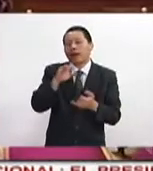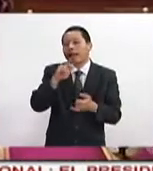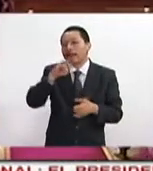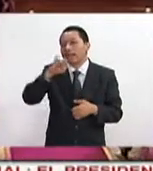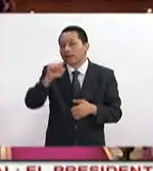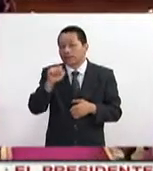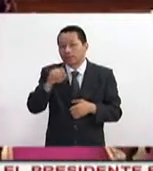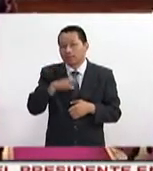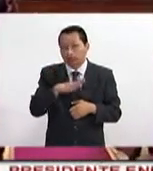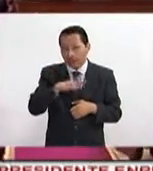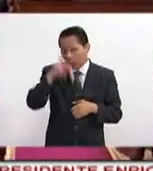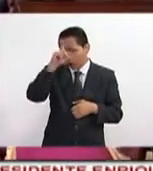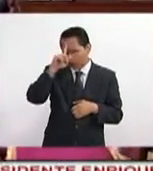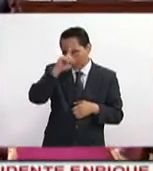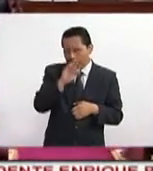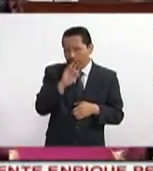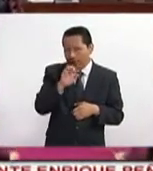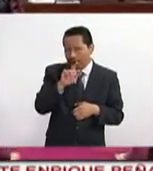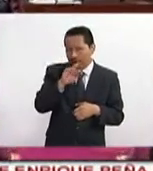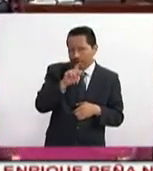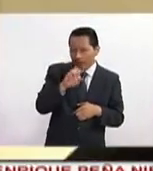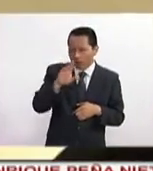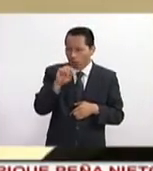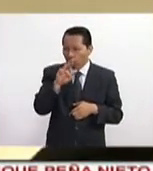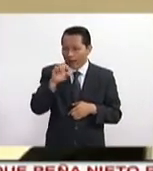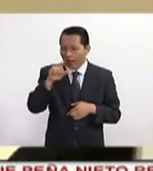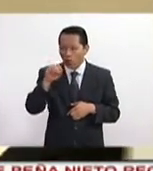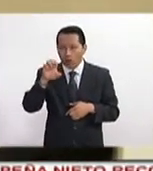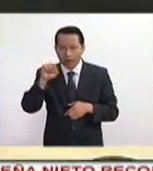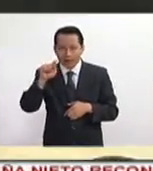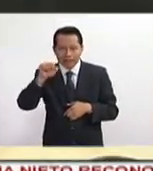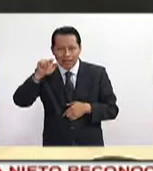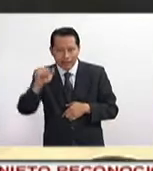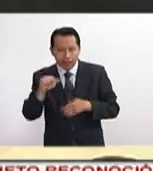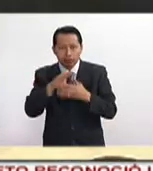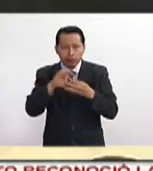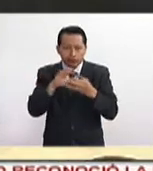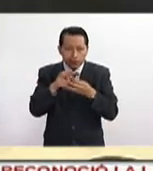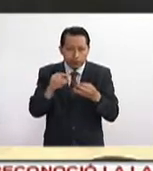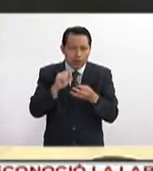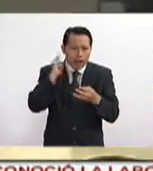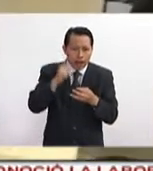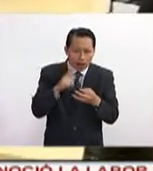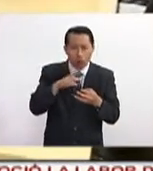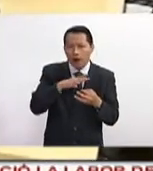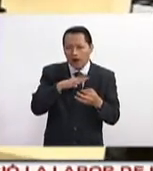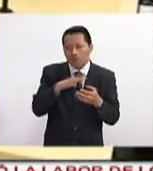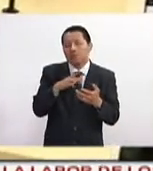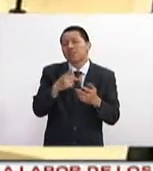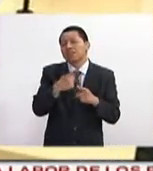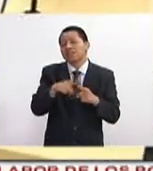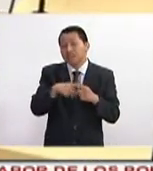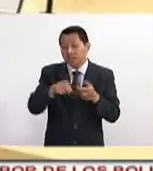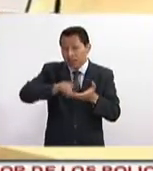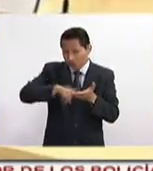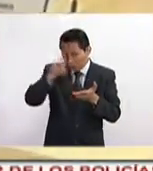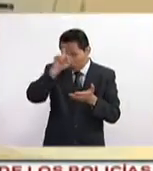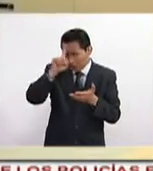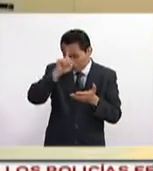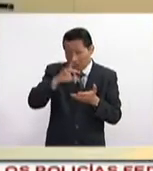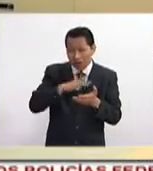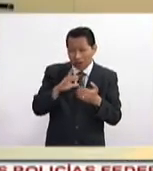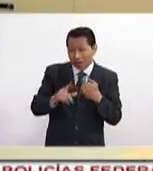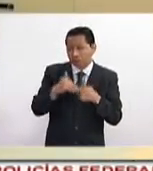fue realizado por el consejero Felipe Borrego Estrada y ahí se da cuenta de casos de nepotismo dentro del mismo consejo.